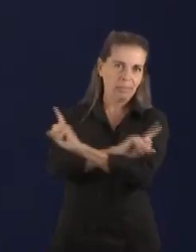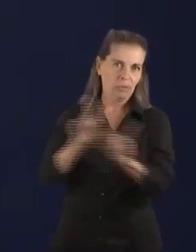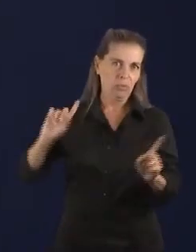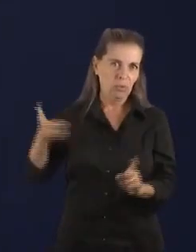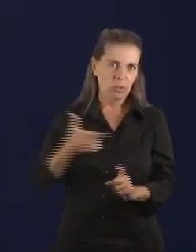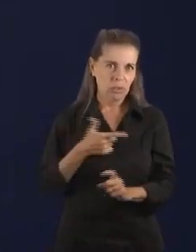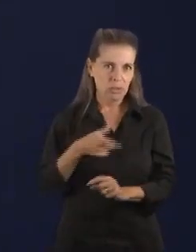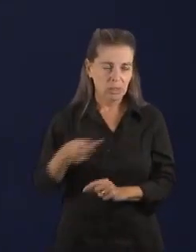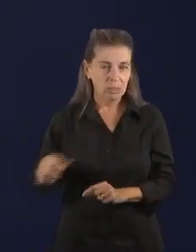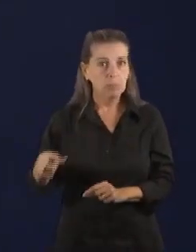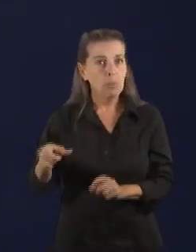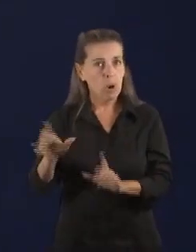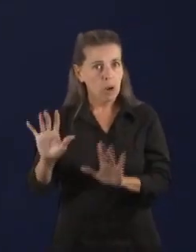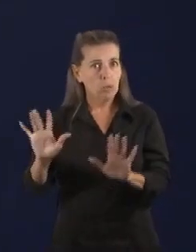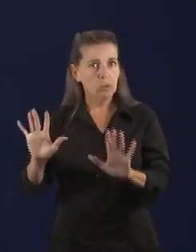gran gran